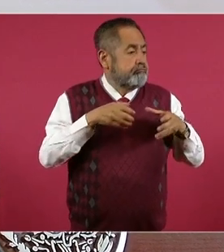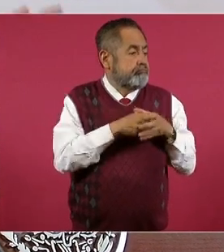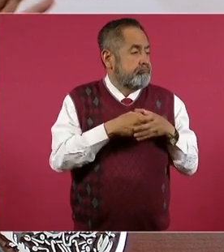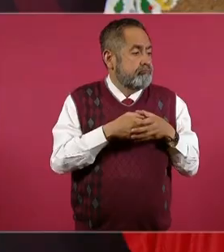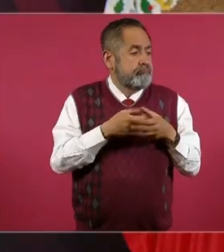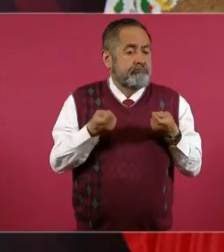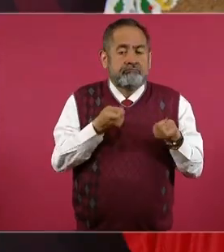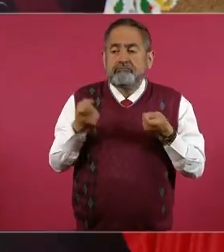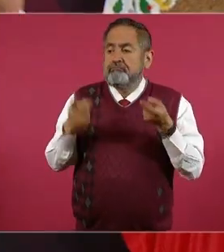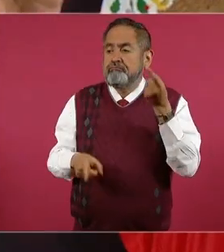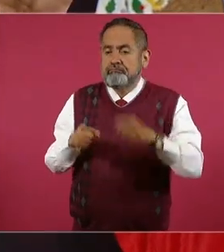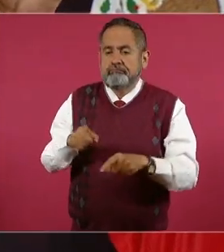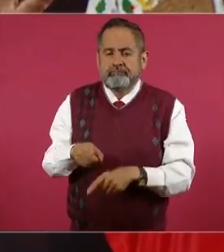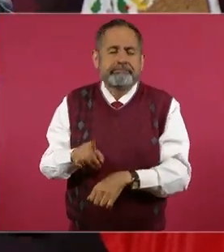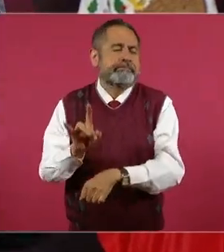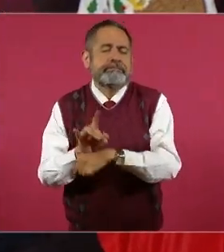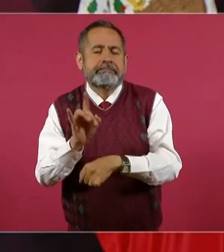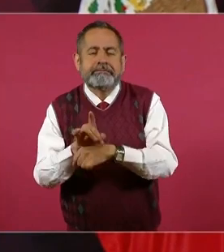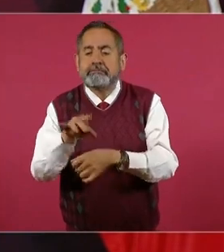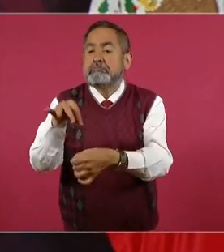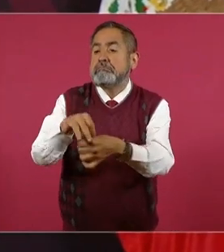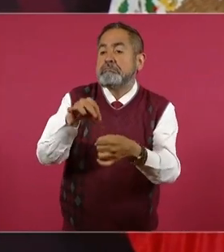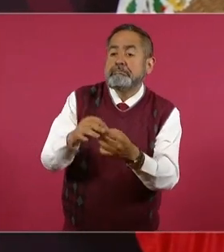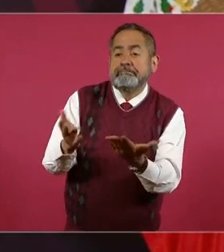y la democracia era una fachada,